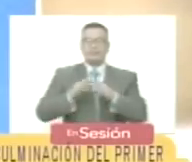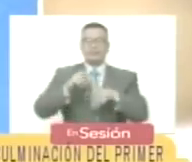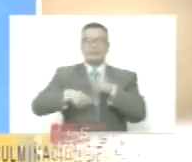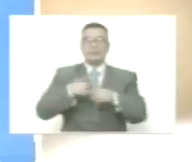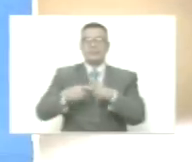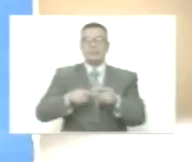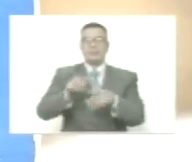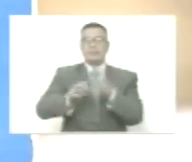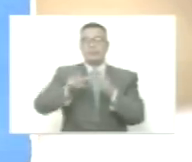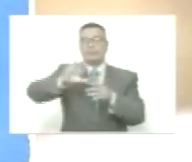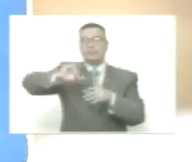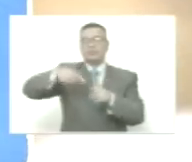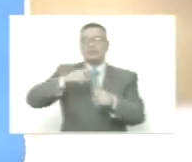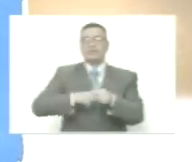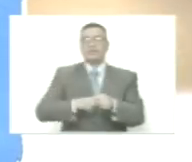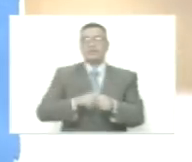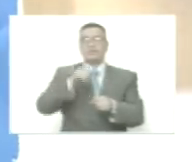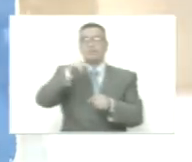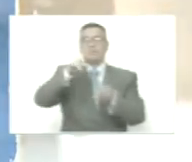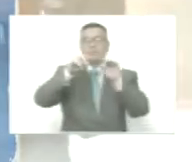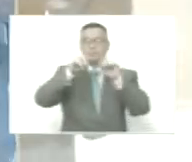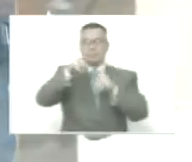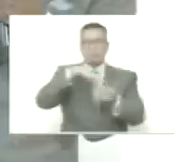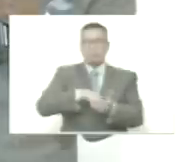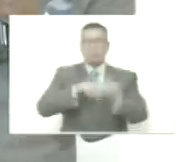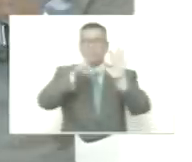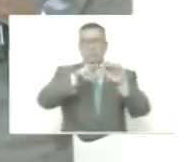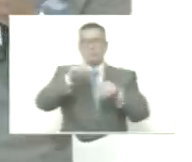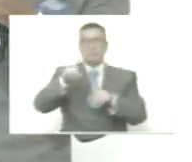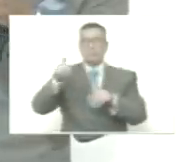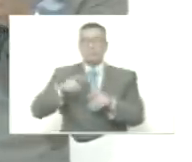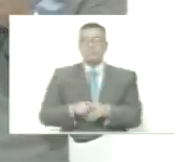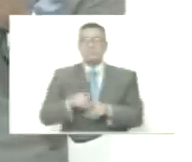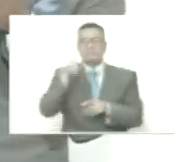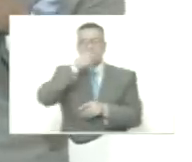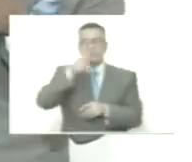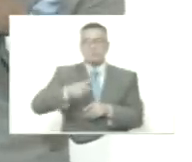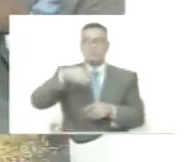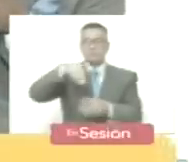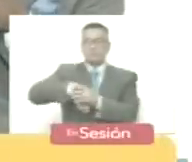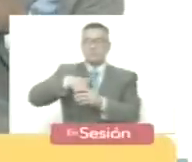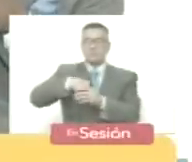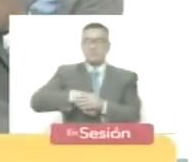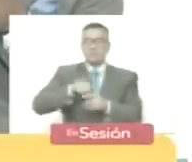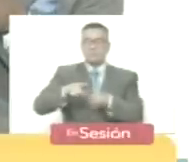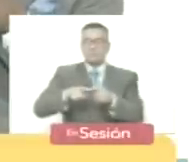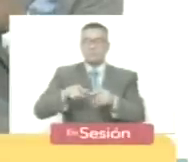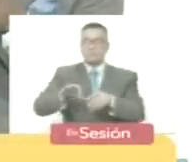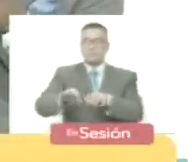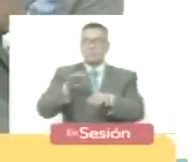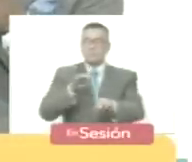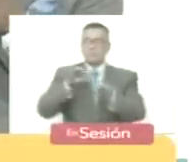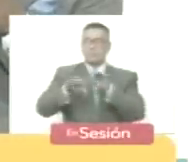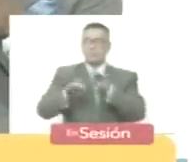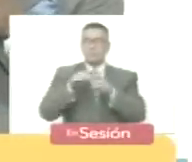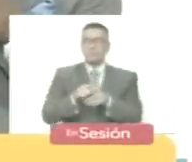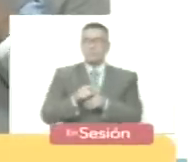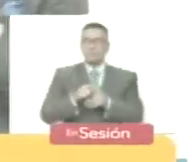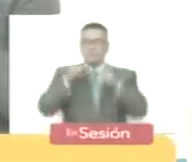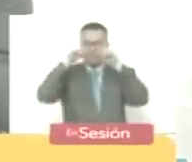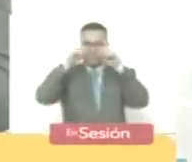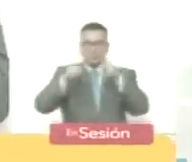5 de julio de 1811, esta es la primera que el pueblo votó y escogió y